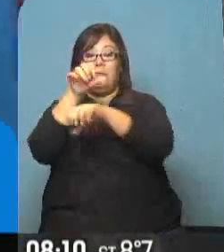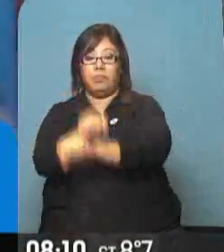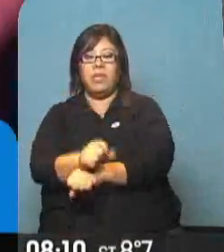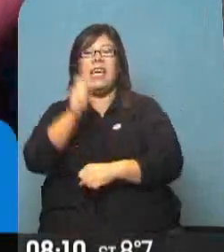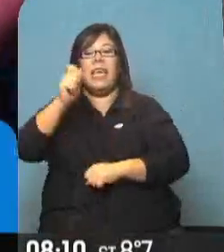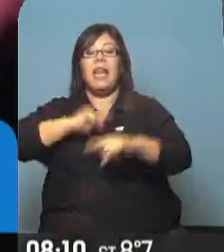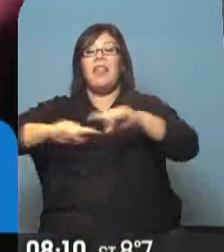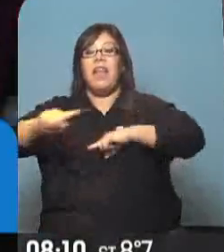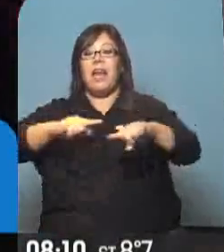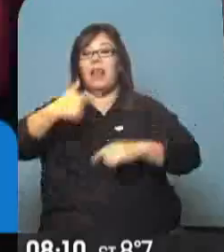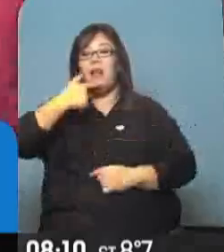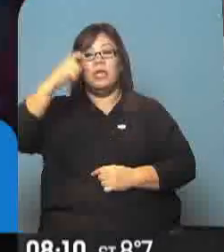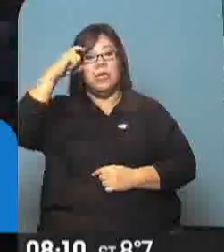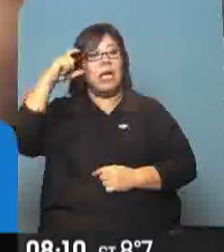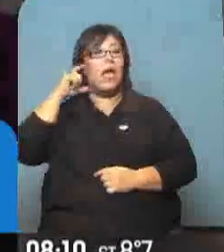y Flavio Baigorria.